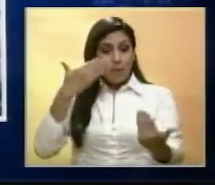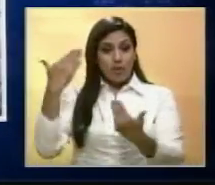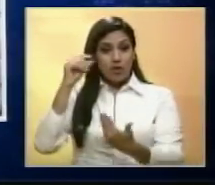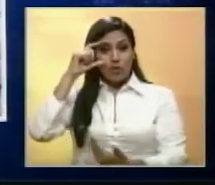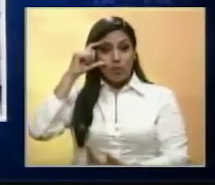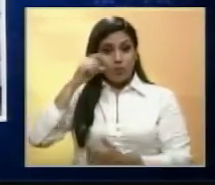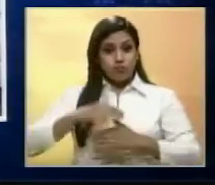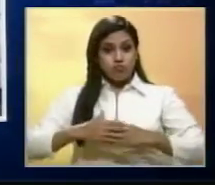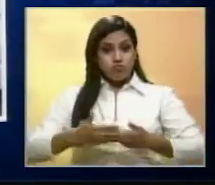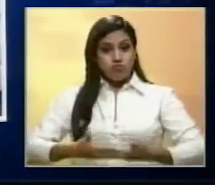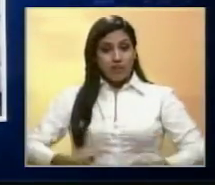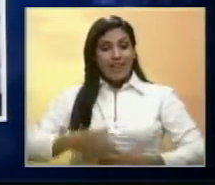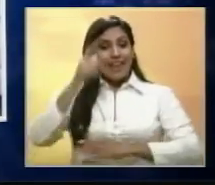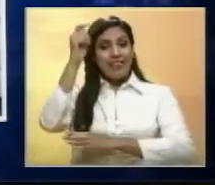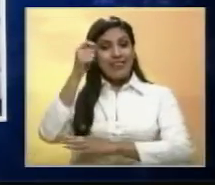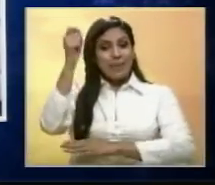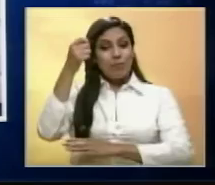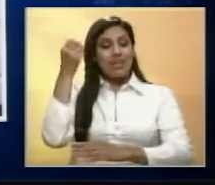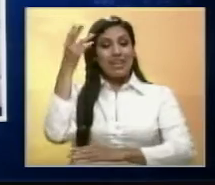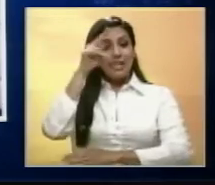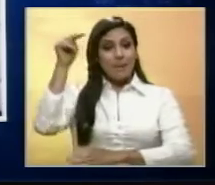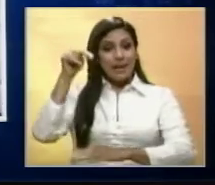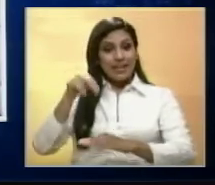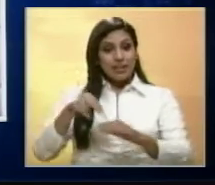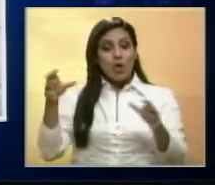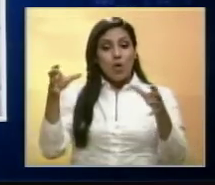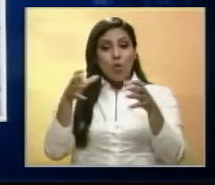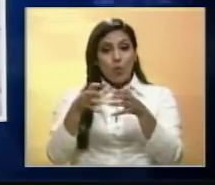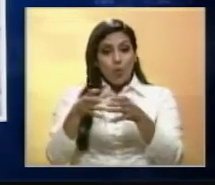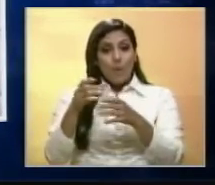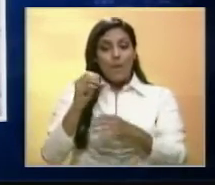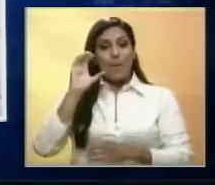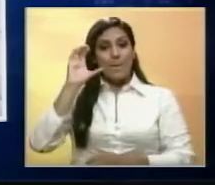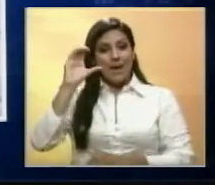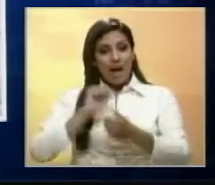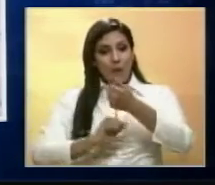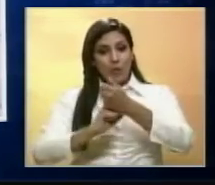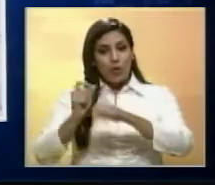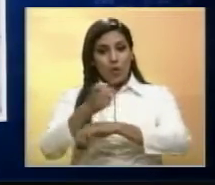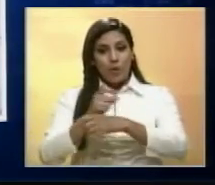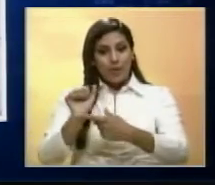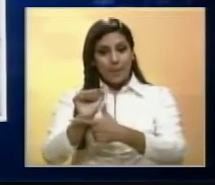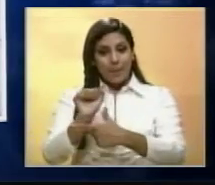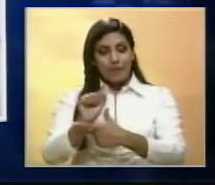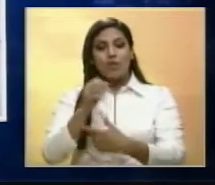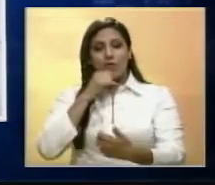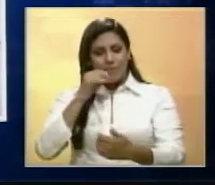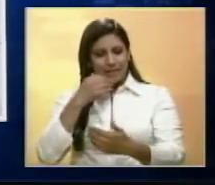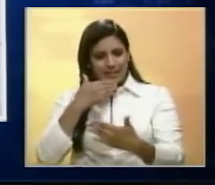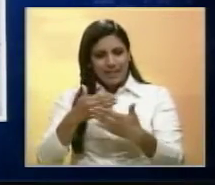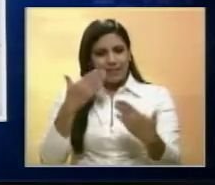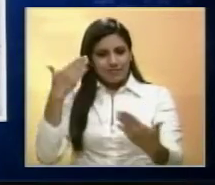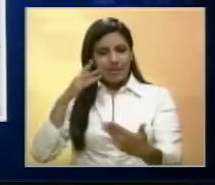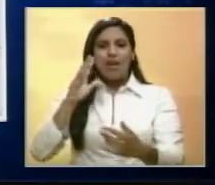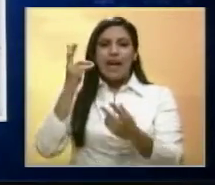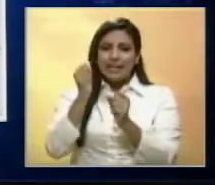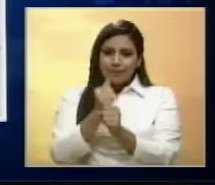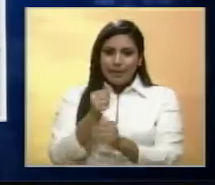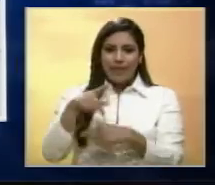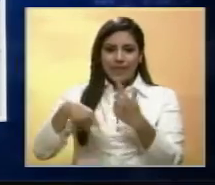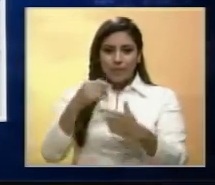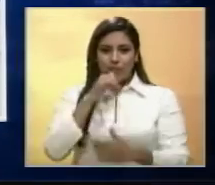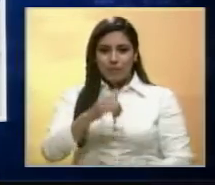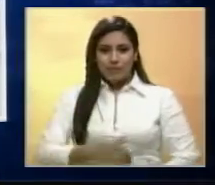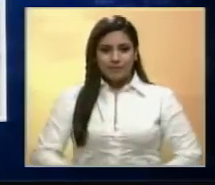Saúl Ortega. Él es diputado ante la Asamblea Nacional por el Bloque de la Patria. Ya está aquí en el estudio con nosotros muy cerquita, así que los esperamos al